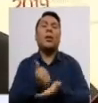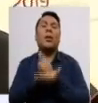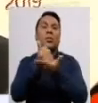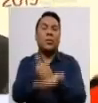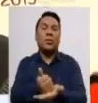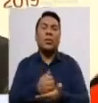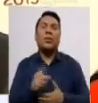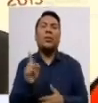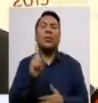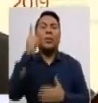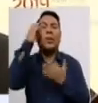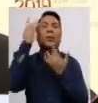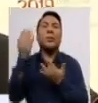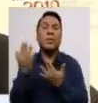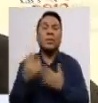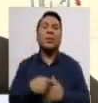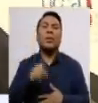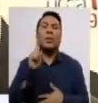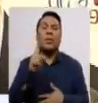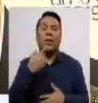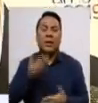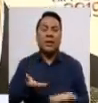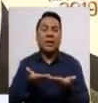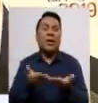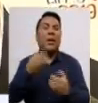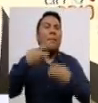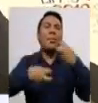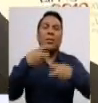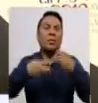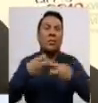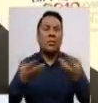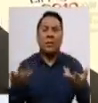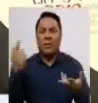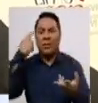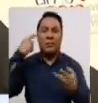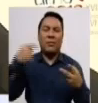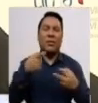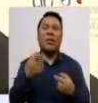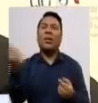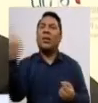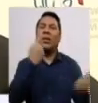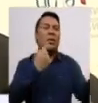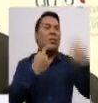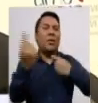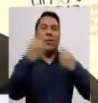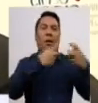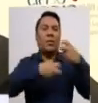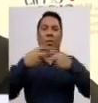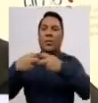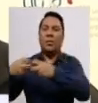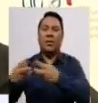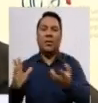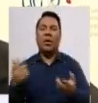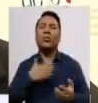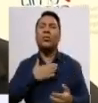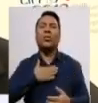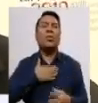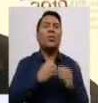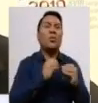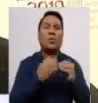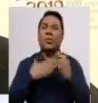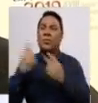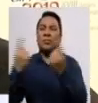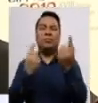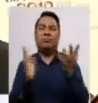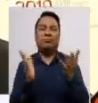no esperar a que uno entre en el problema para tratar de tener la solución, sino prever que, oye, puedes